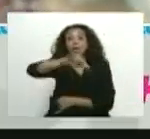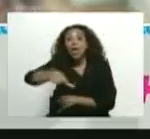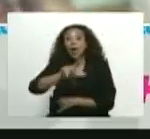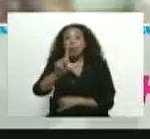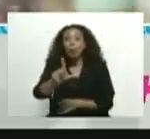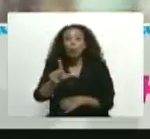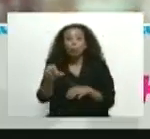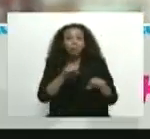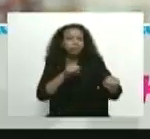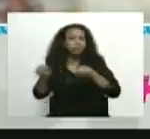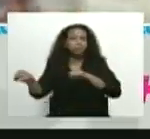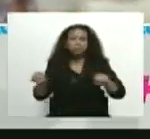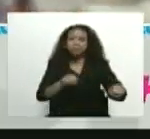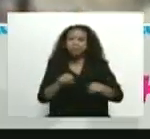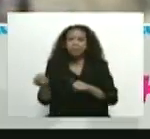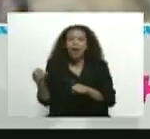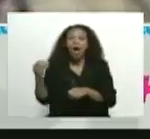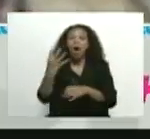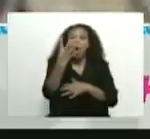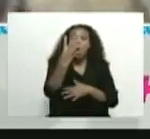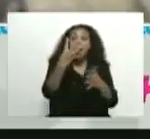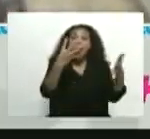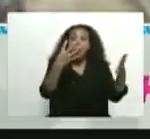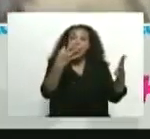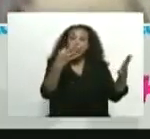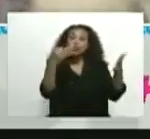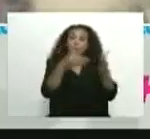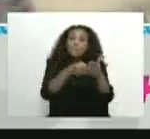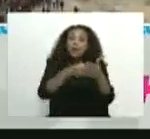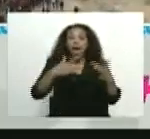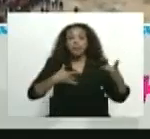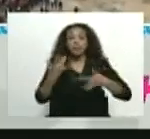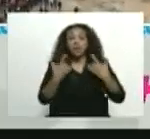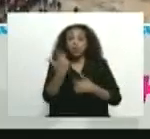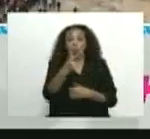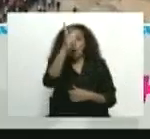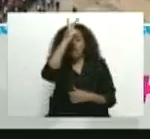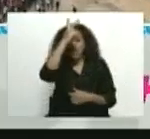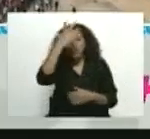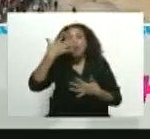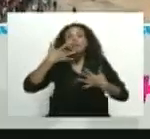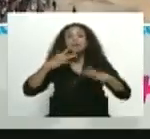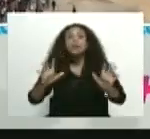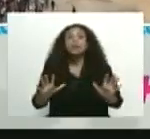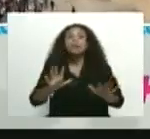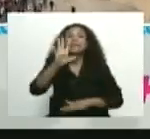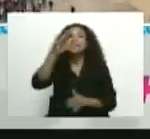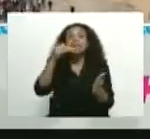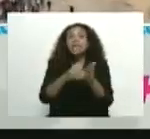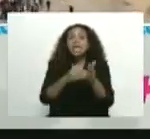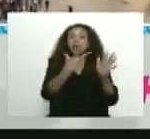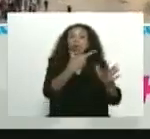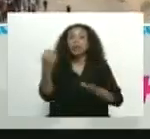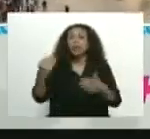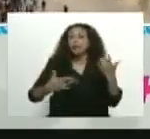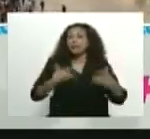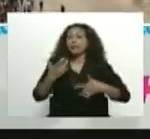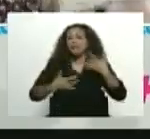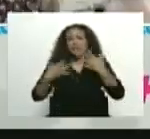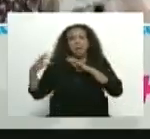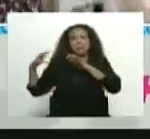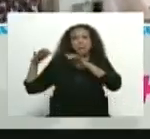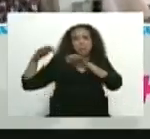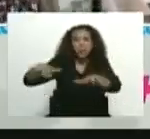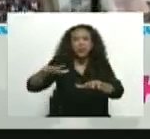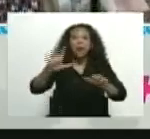nuestro movilizador nacional. Más de 8.000 actividades. Solo en Falcón hicimos al menos sobre 530 actividades, que además